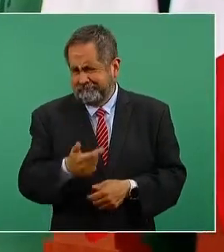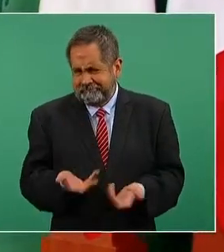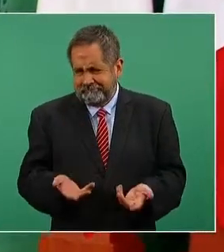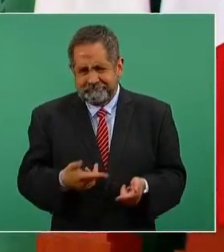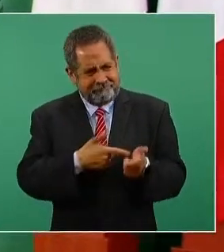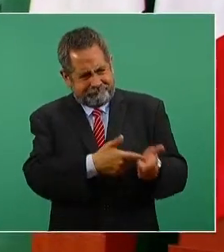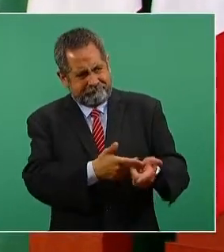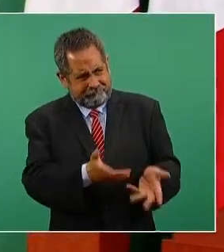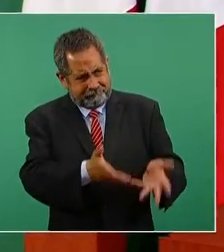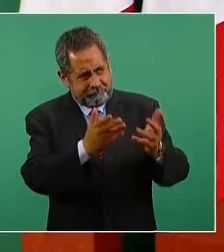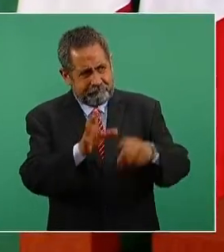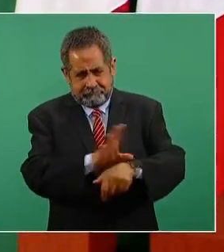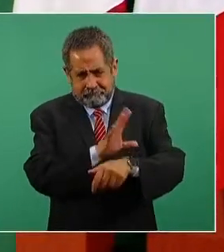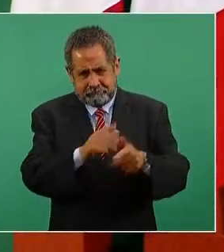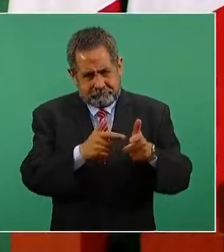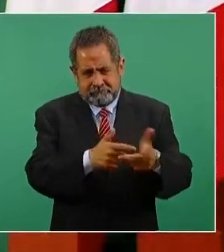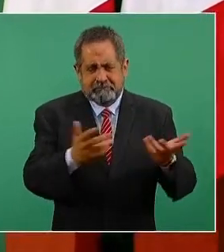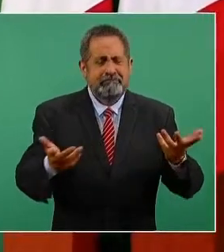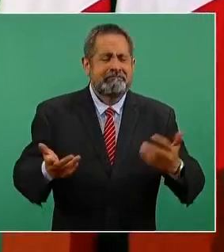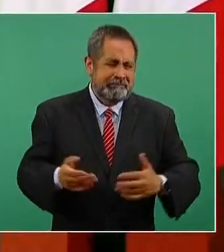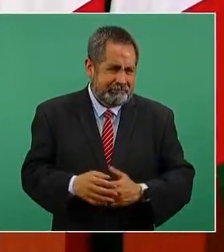en la industria eléctrica,